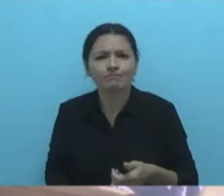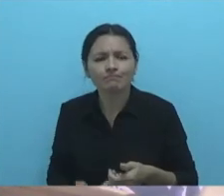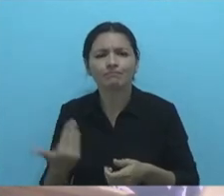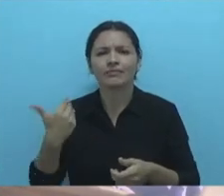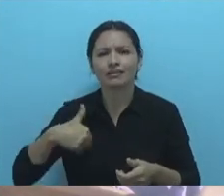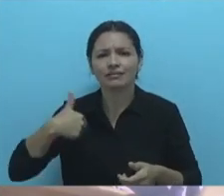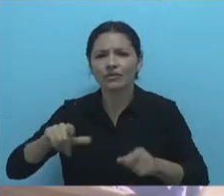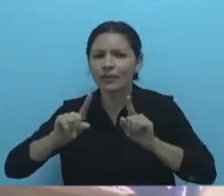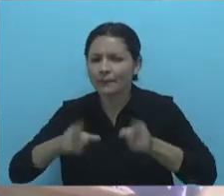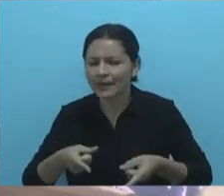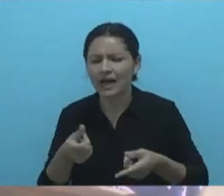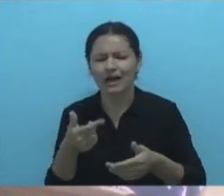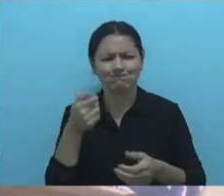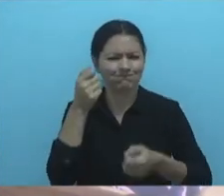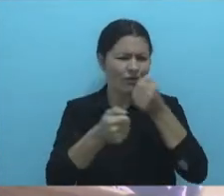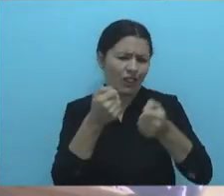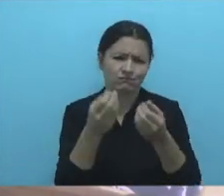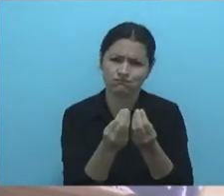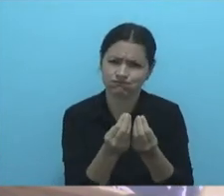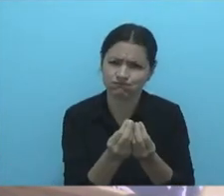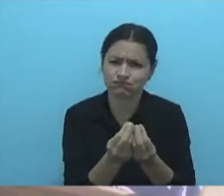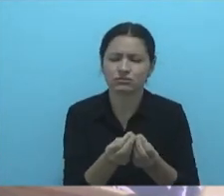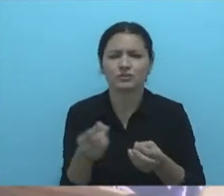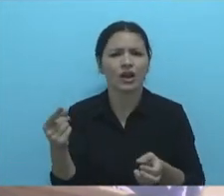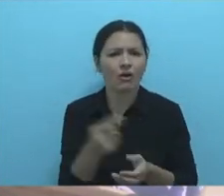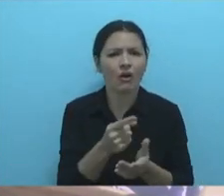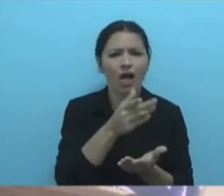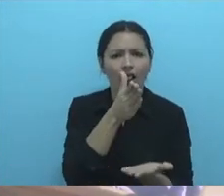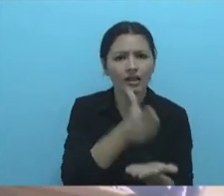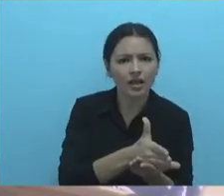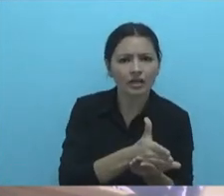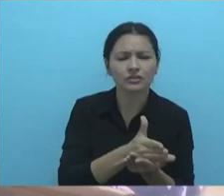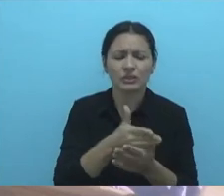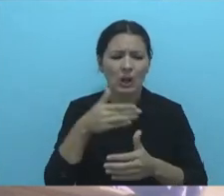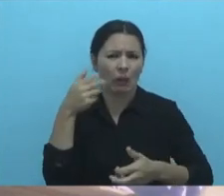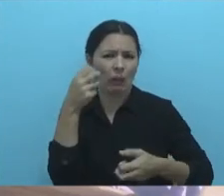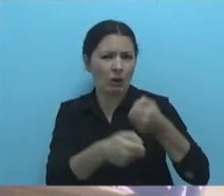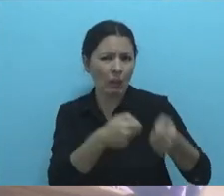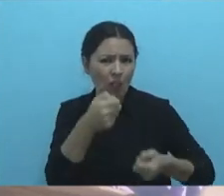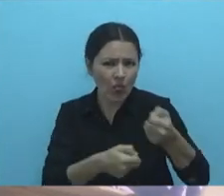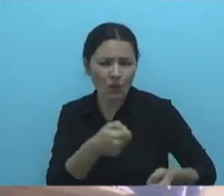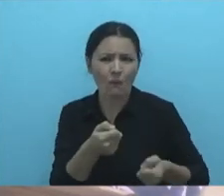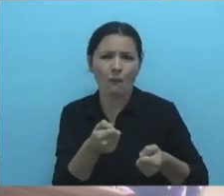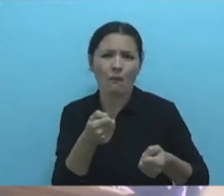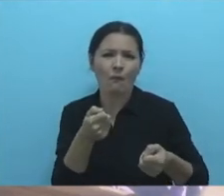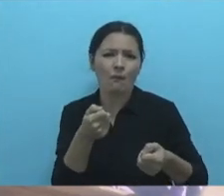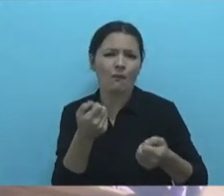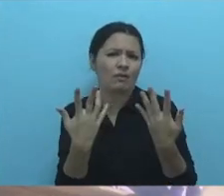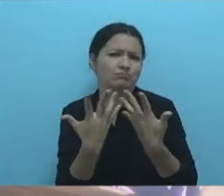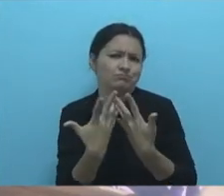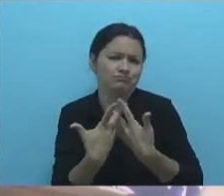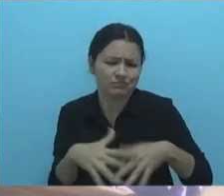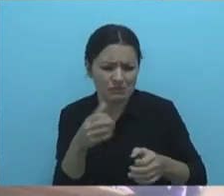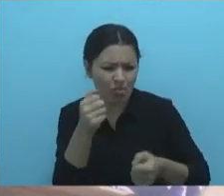historia de violencia una historia de vulneración de derechos una historia de tortura sistemática a la que han